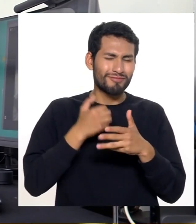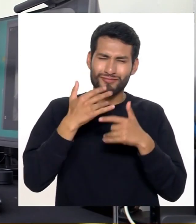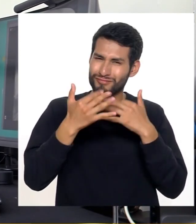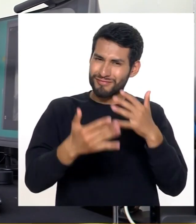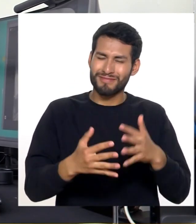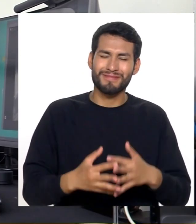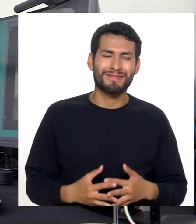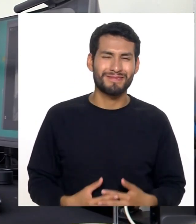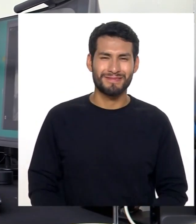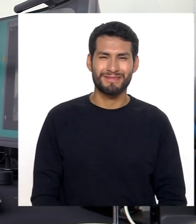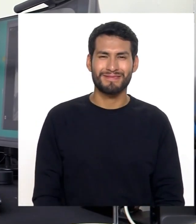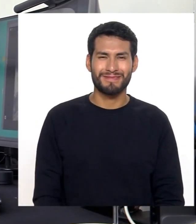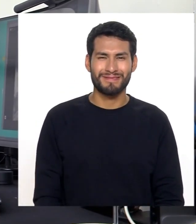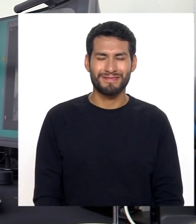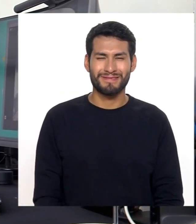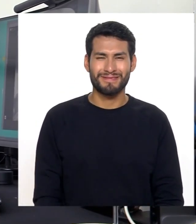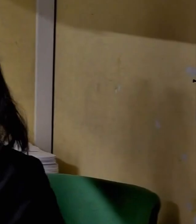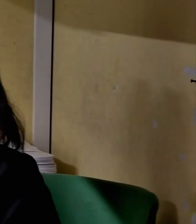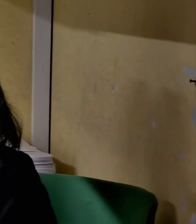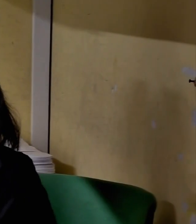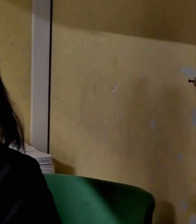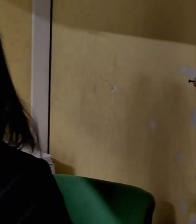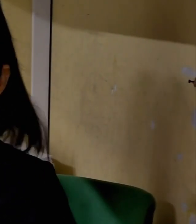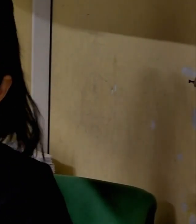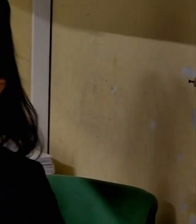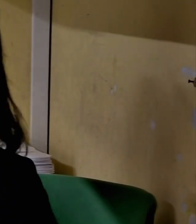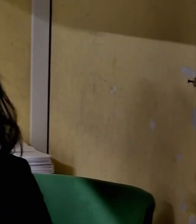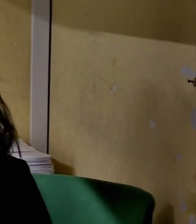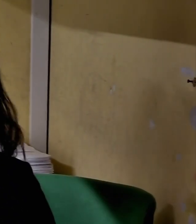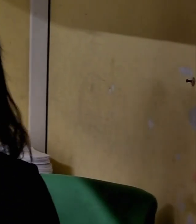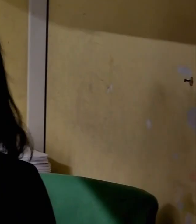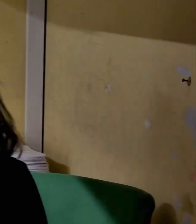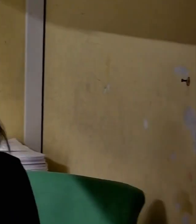que vas a continuar así.